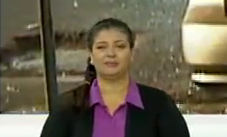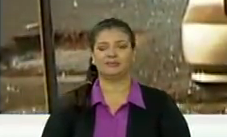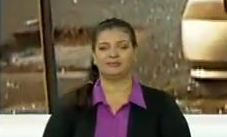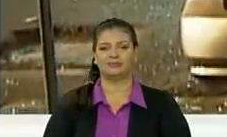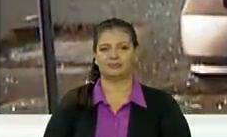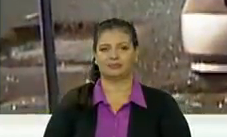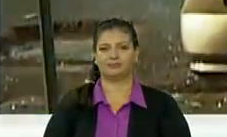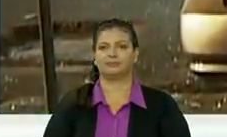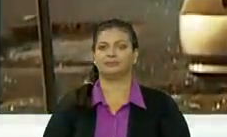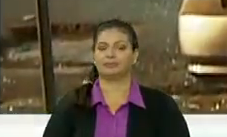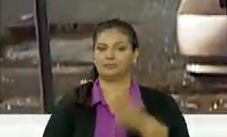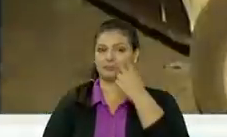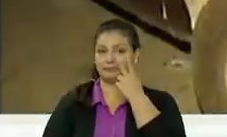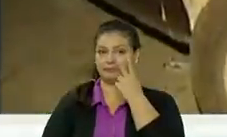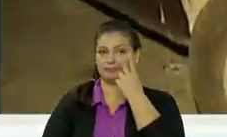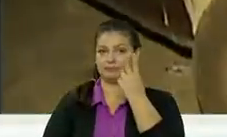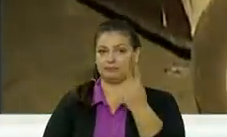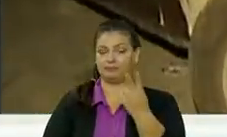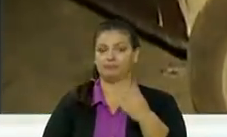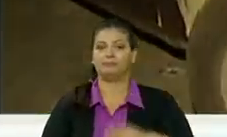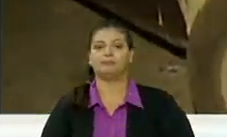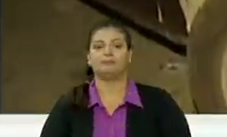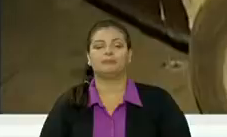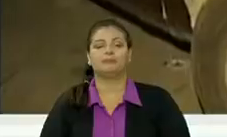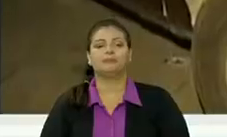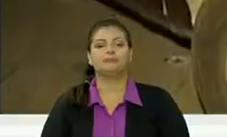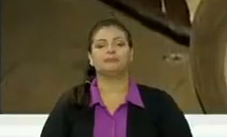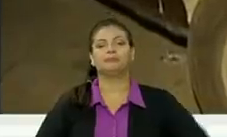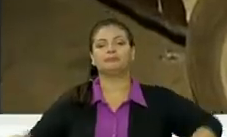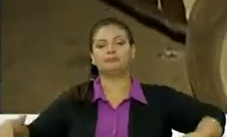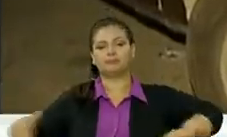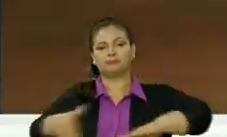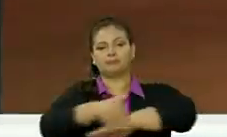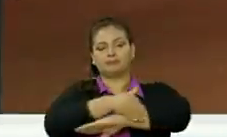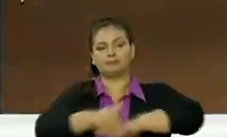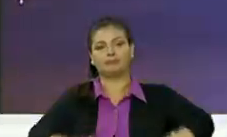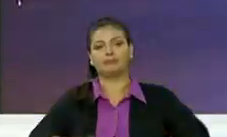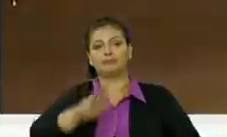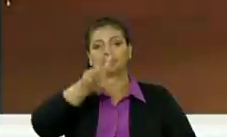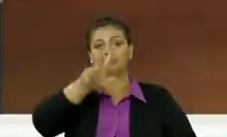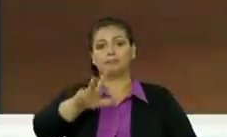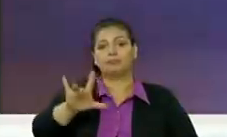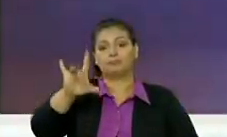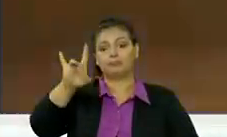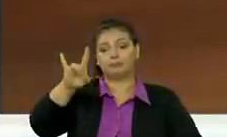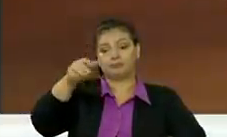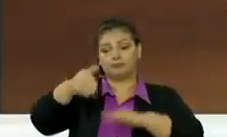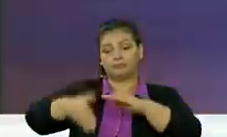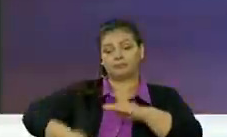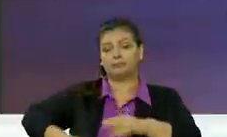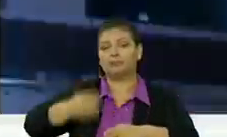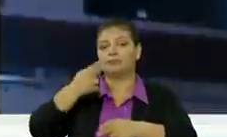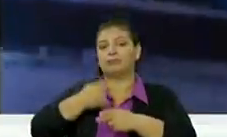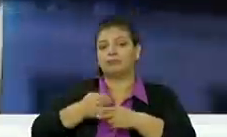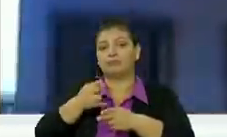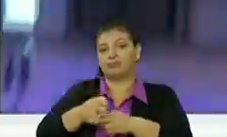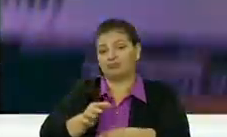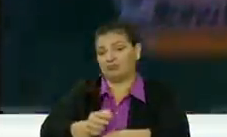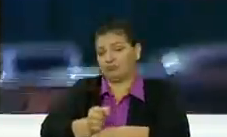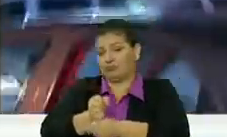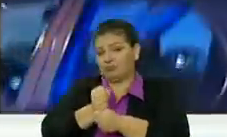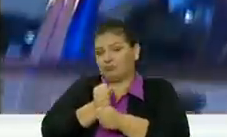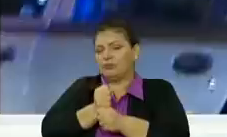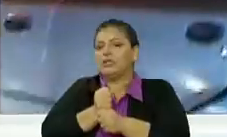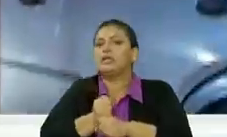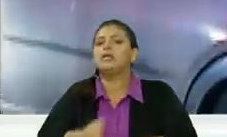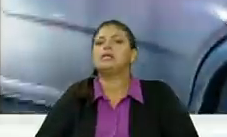Dos autos colisionaron en la intersección de las calles 38 y Francisco Segura, en el suroeste